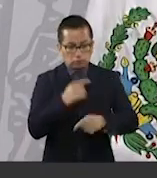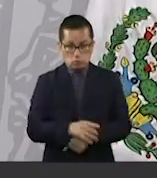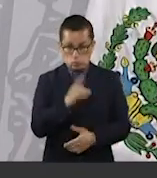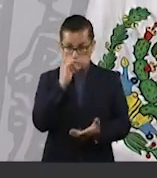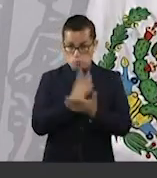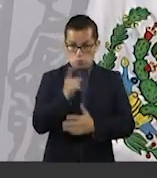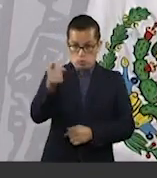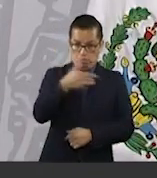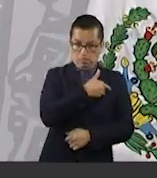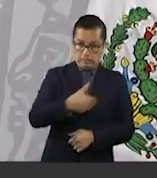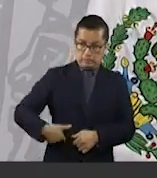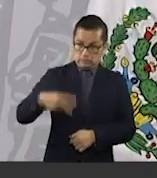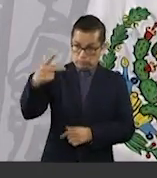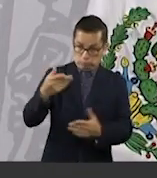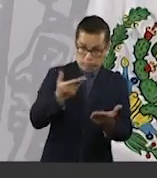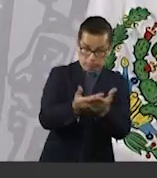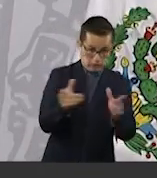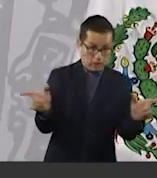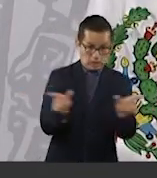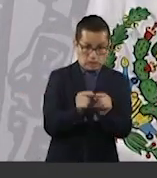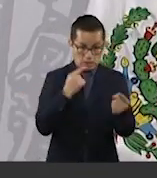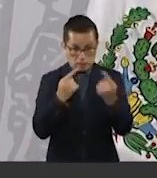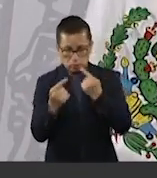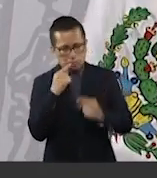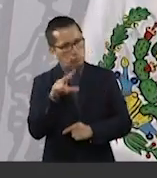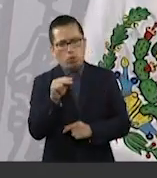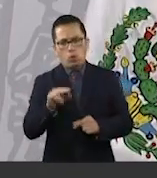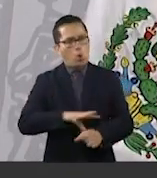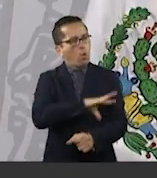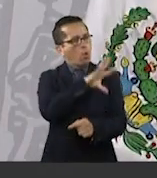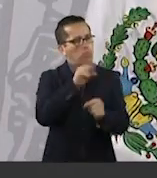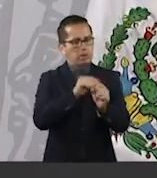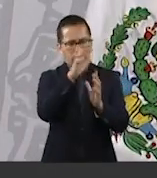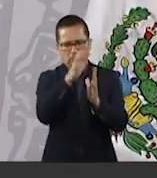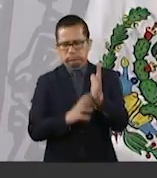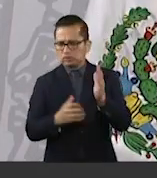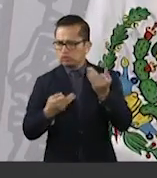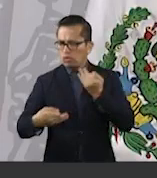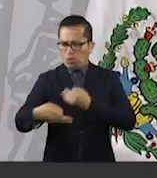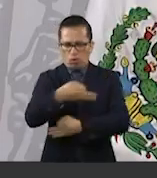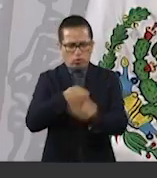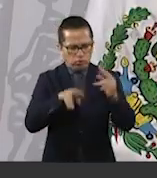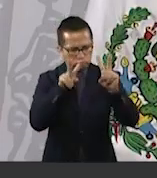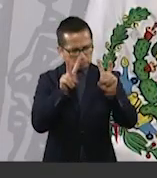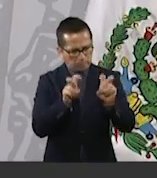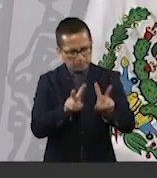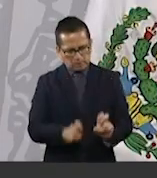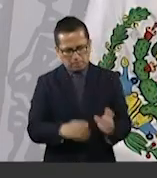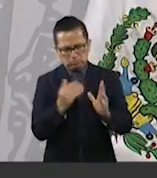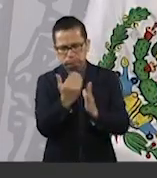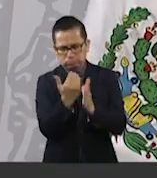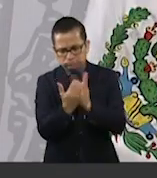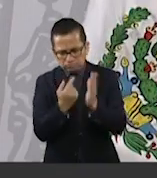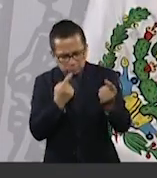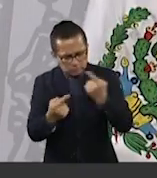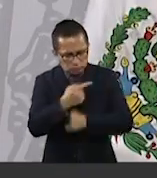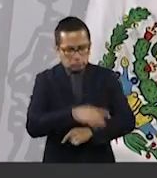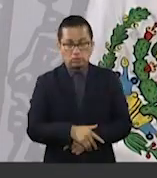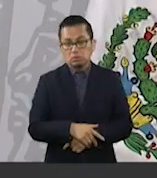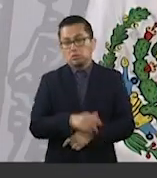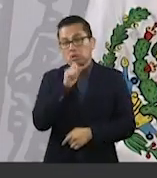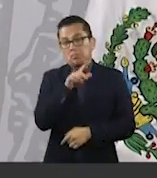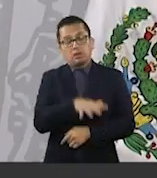manda el presidente y eso es lo que vamos a hacer discutir toda la y la gente evaluará es así de